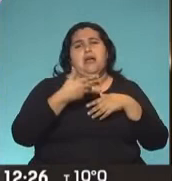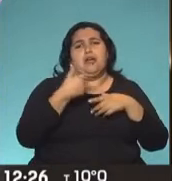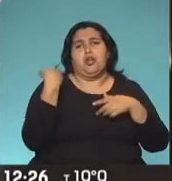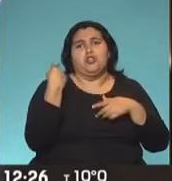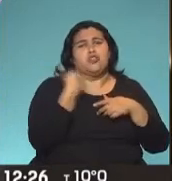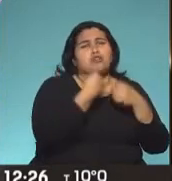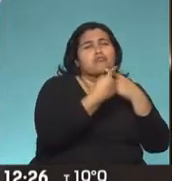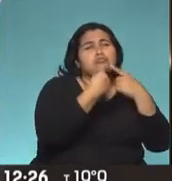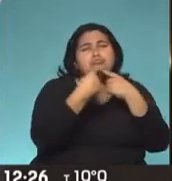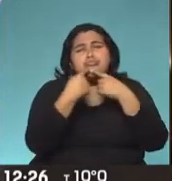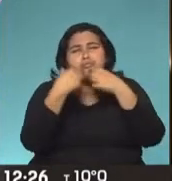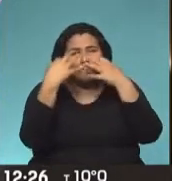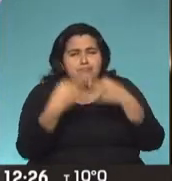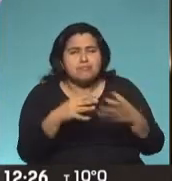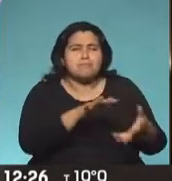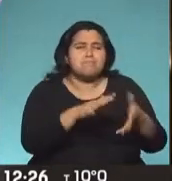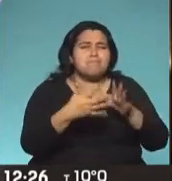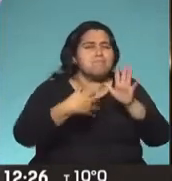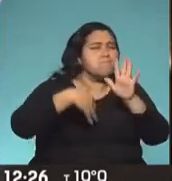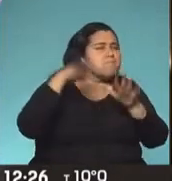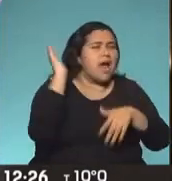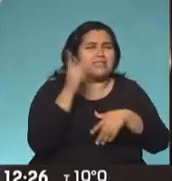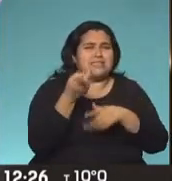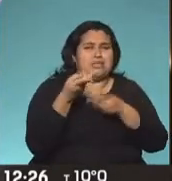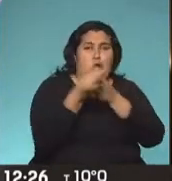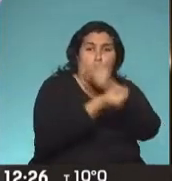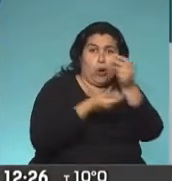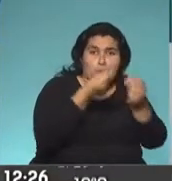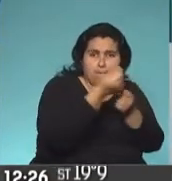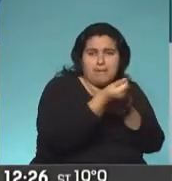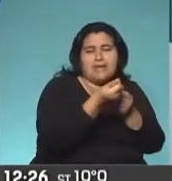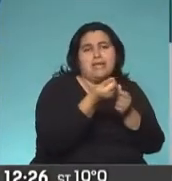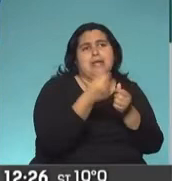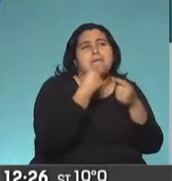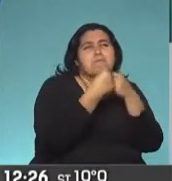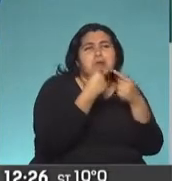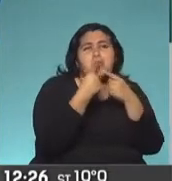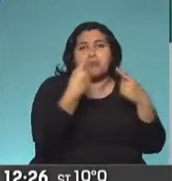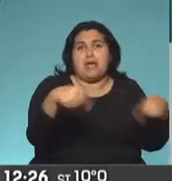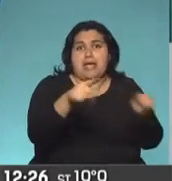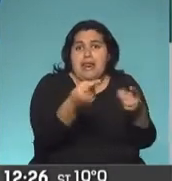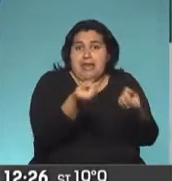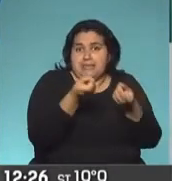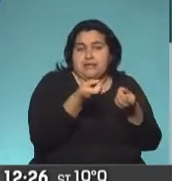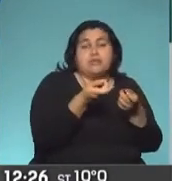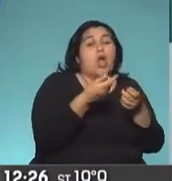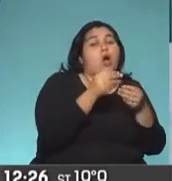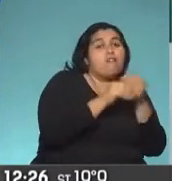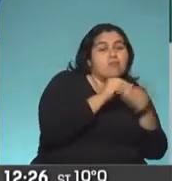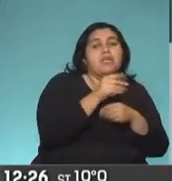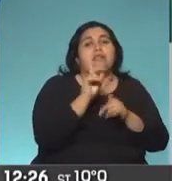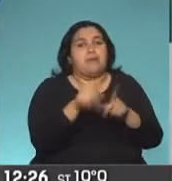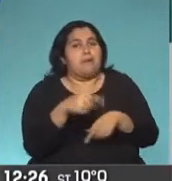para los cuáles eran los rubros en los que más consumían y claro que más les importaba a nuestros beneficiarios tanto jubilados como familias que cobran